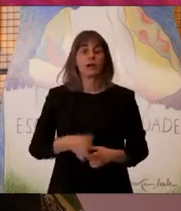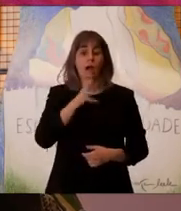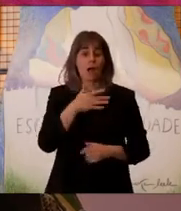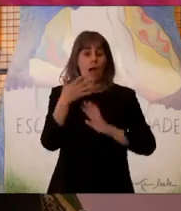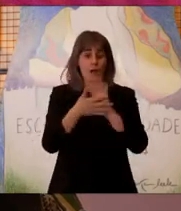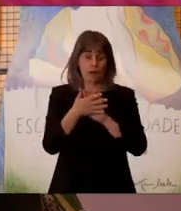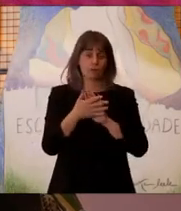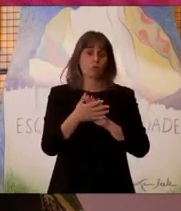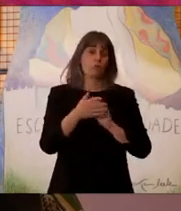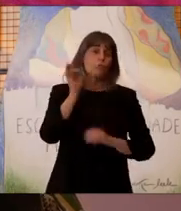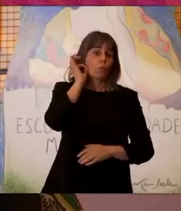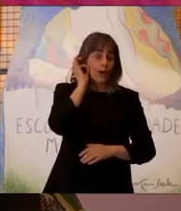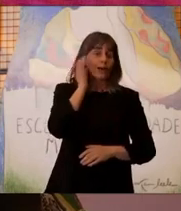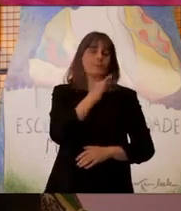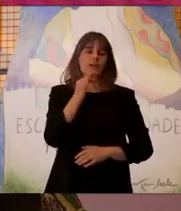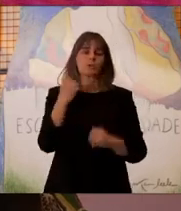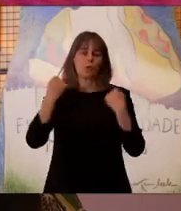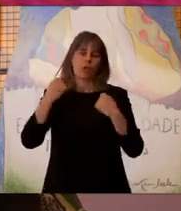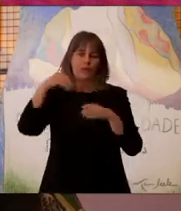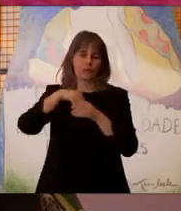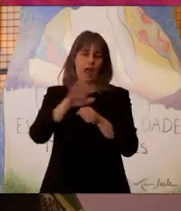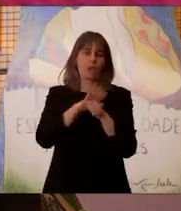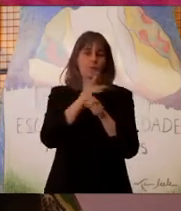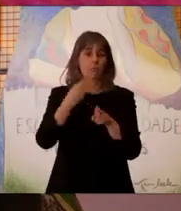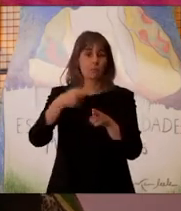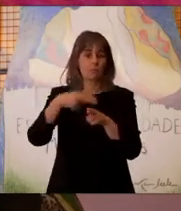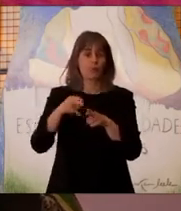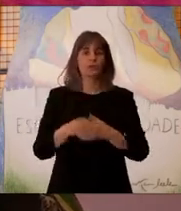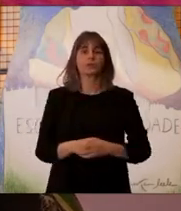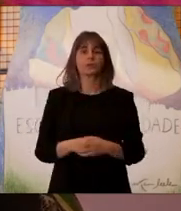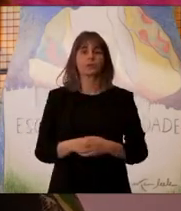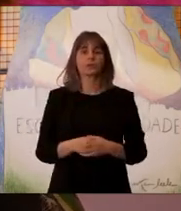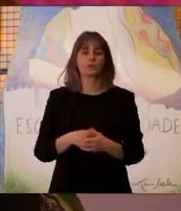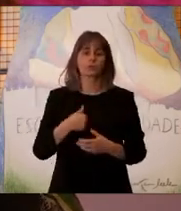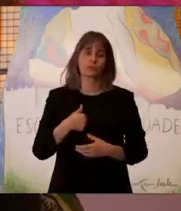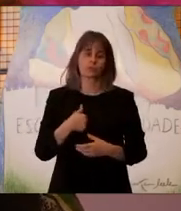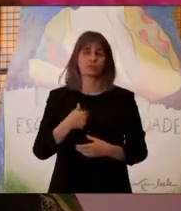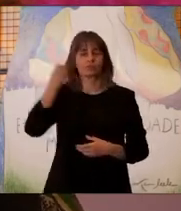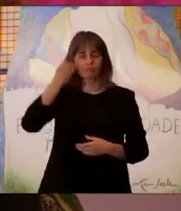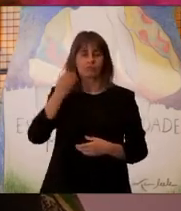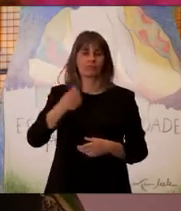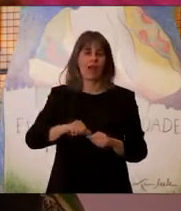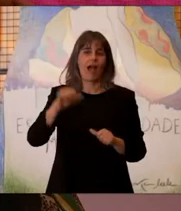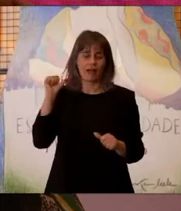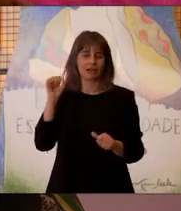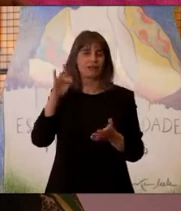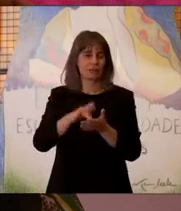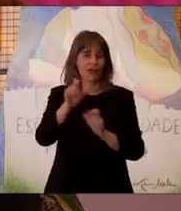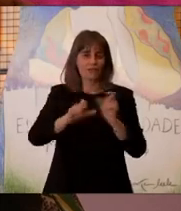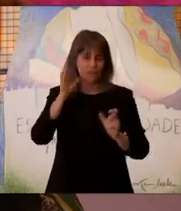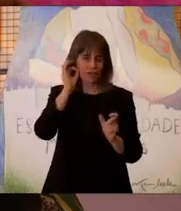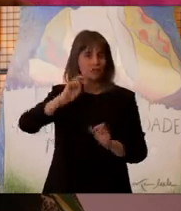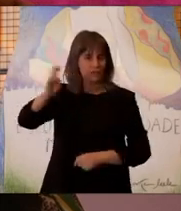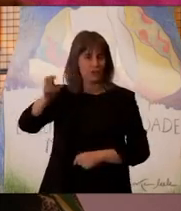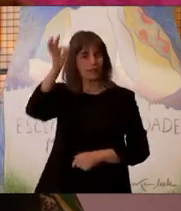y poder en el ámbito político y yo creo que que bueno yo y otras teóricas que lo han dicho antes y que lo han reflexionado mucho antes